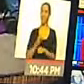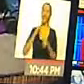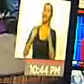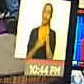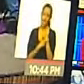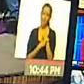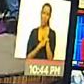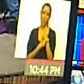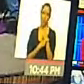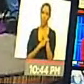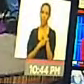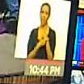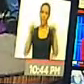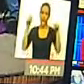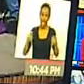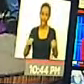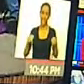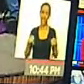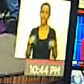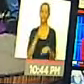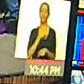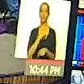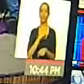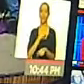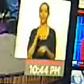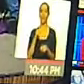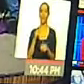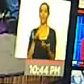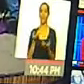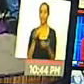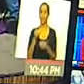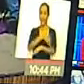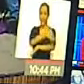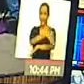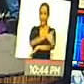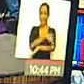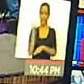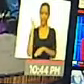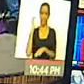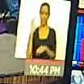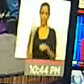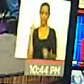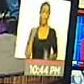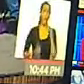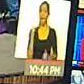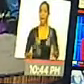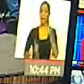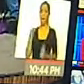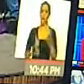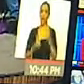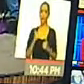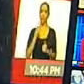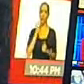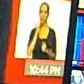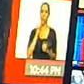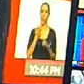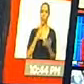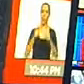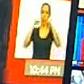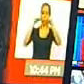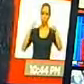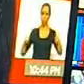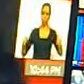avenida Universidad de Caracas, corrió despavorido ante la llegada inminente de un chamo con un cono. O sea, con